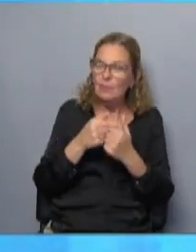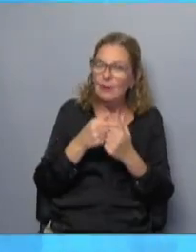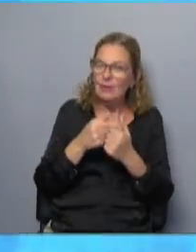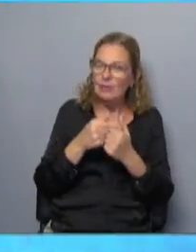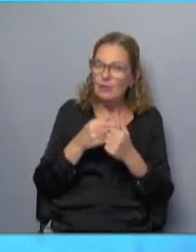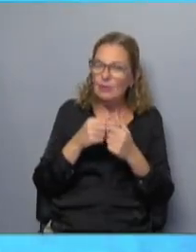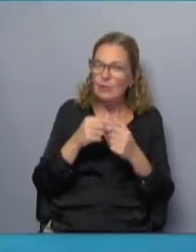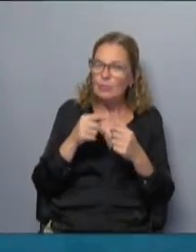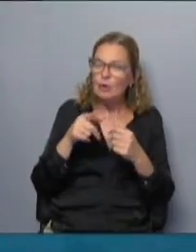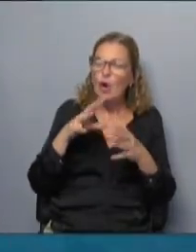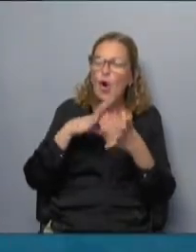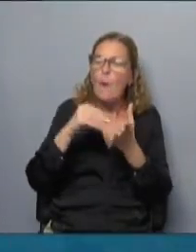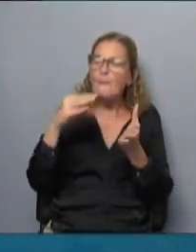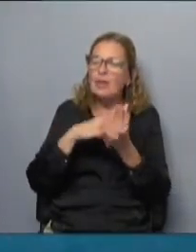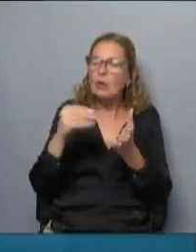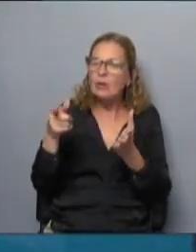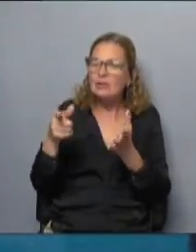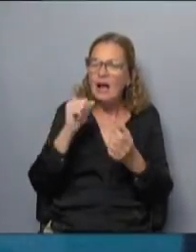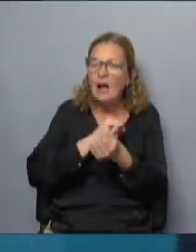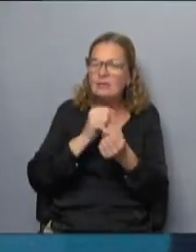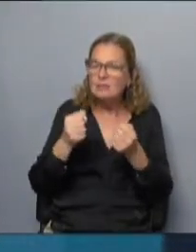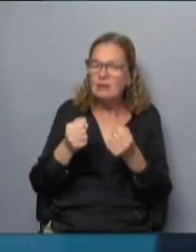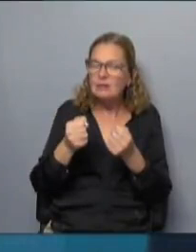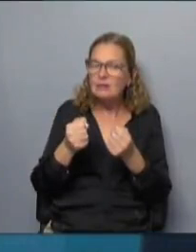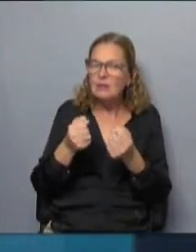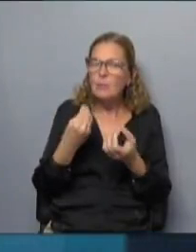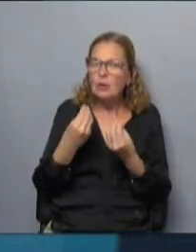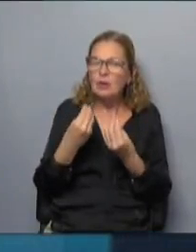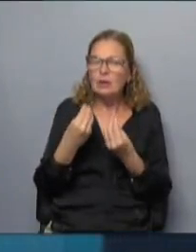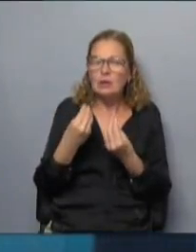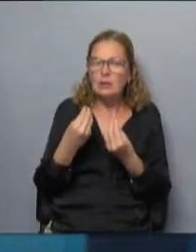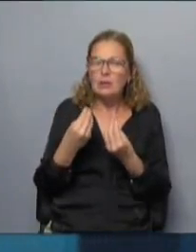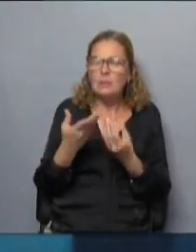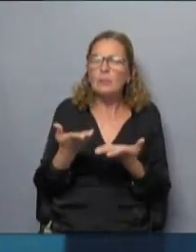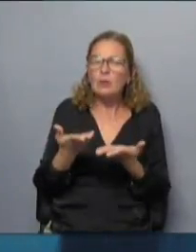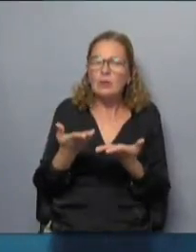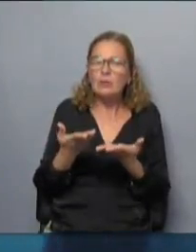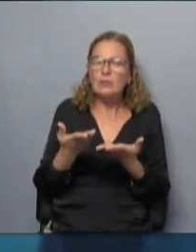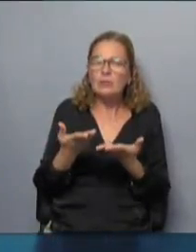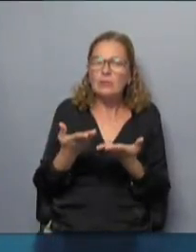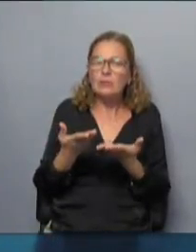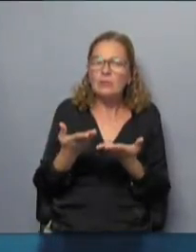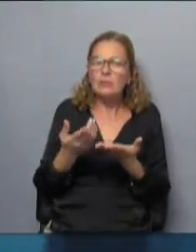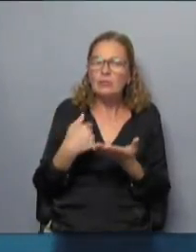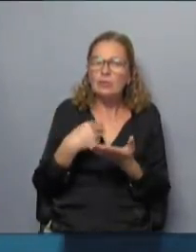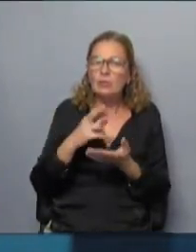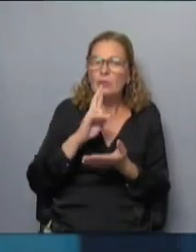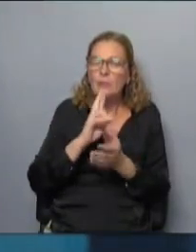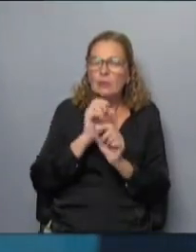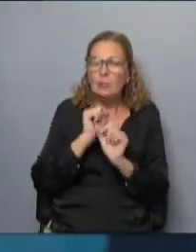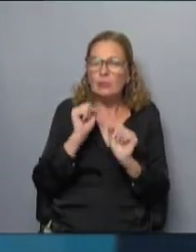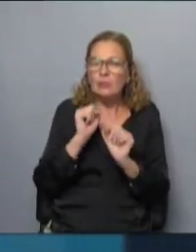replicó en otros centros carcelarios es una pregunta que está muy presente seguramente usted se lo debe preguntarse yo tengo una respuesta posible